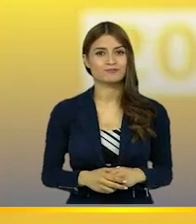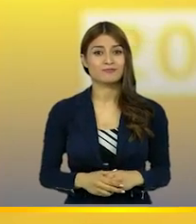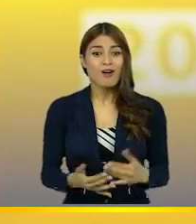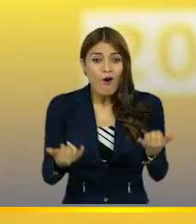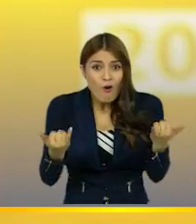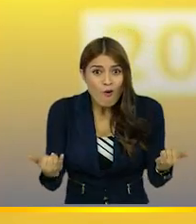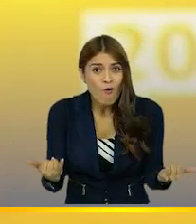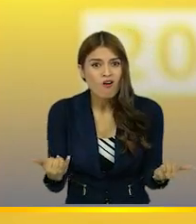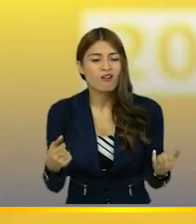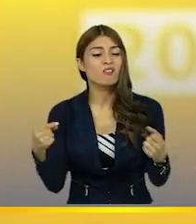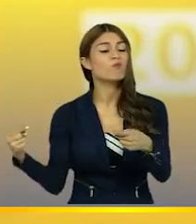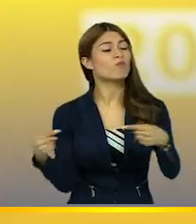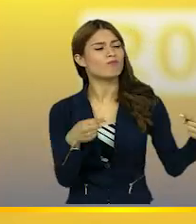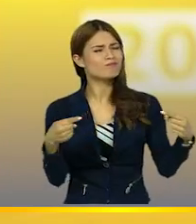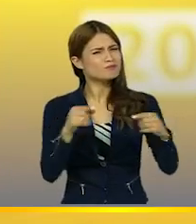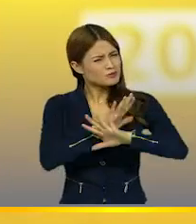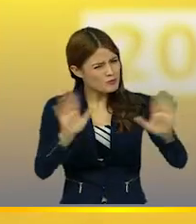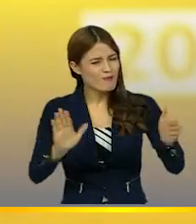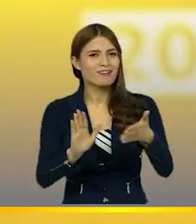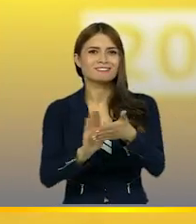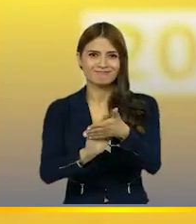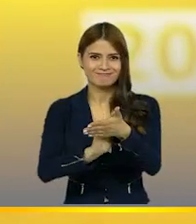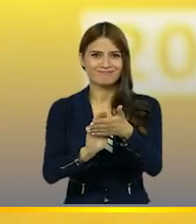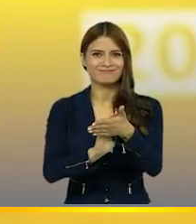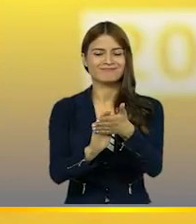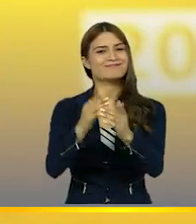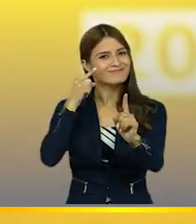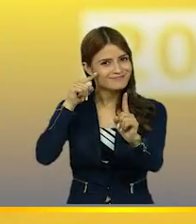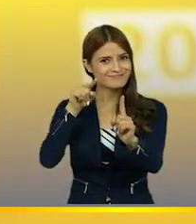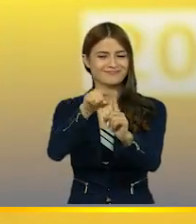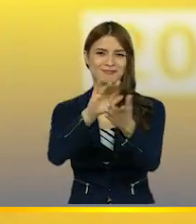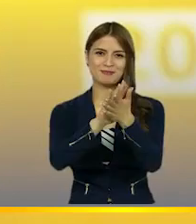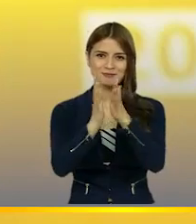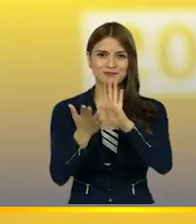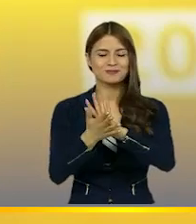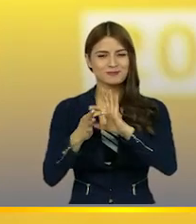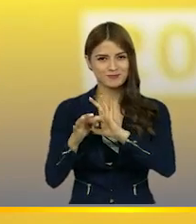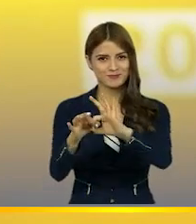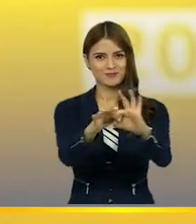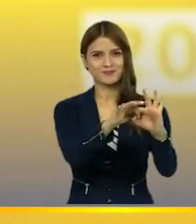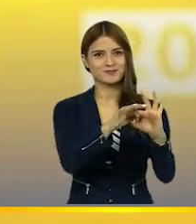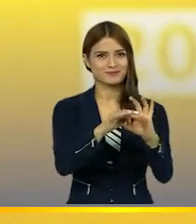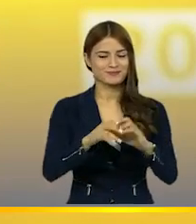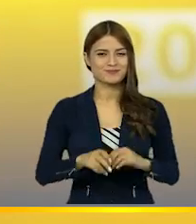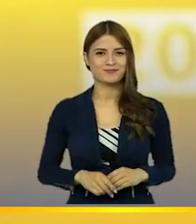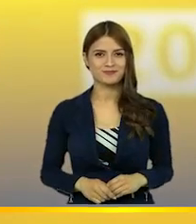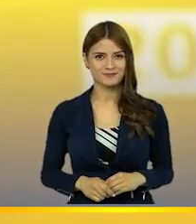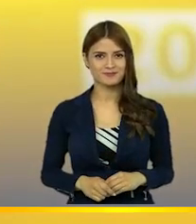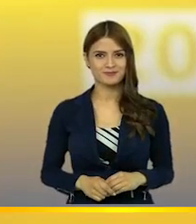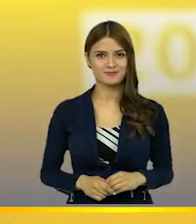corazón. Es el gran momento de Colombia. Es la hora de la